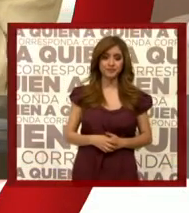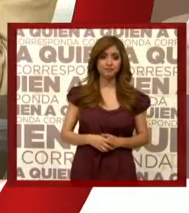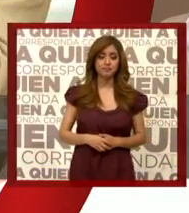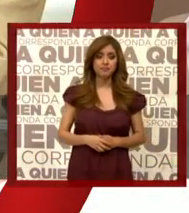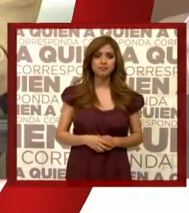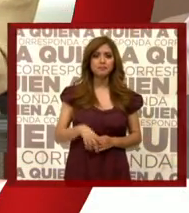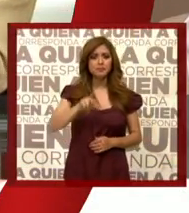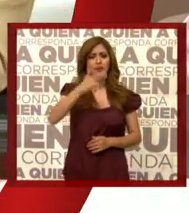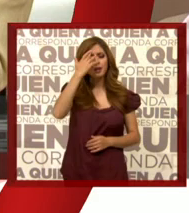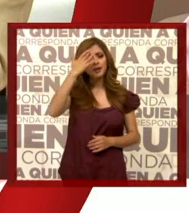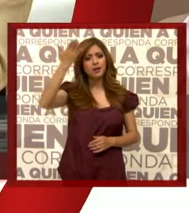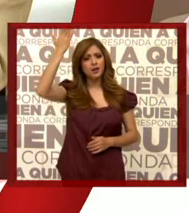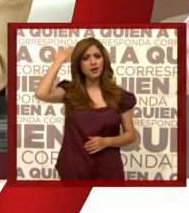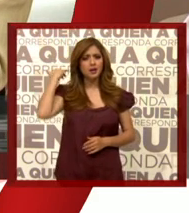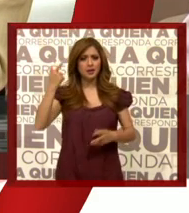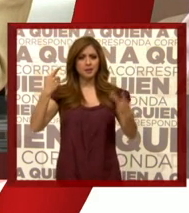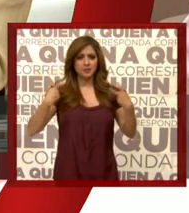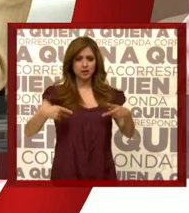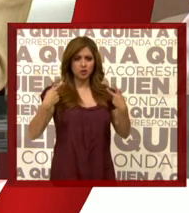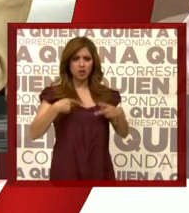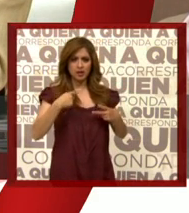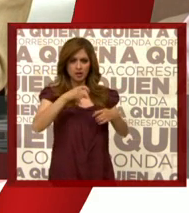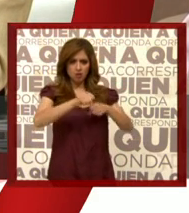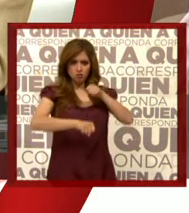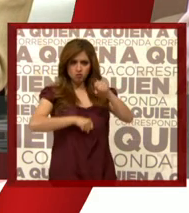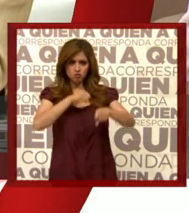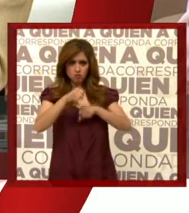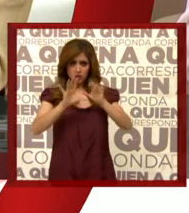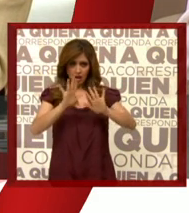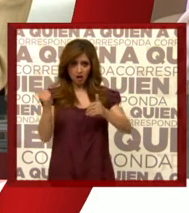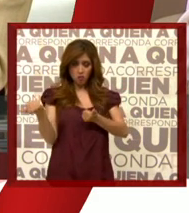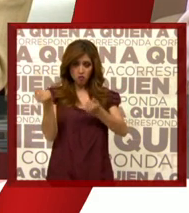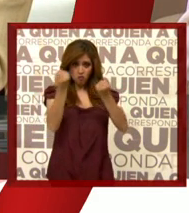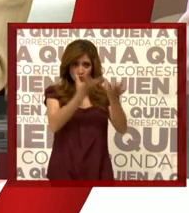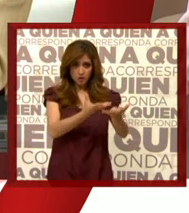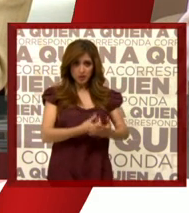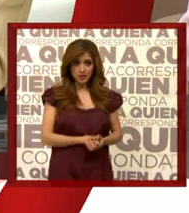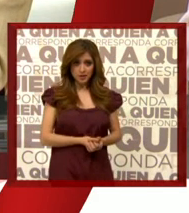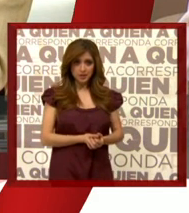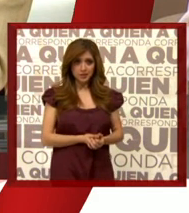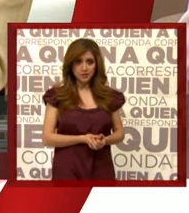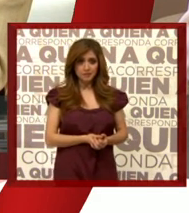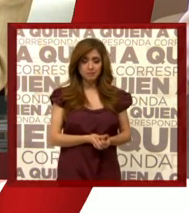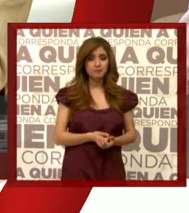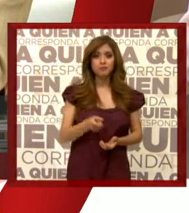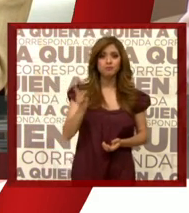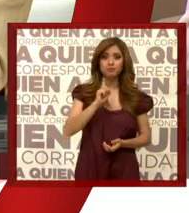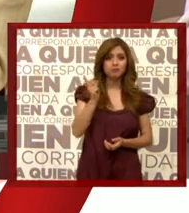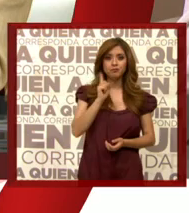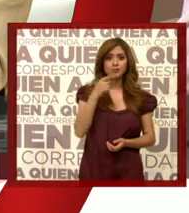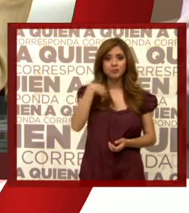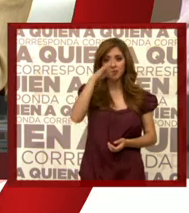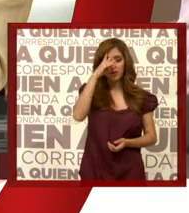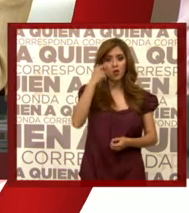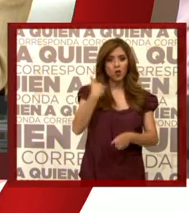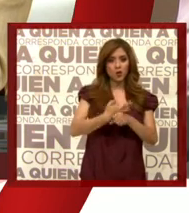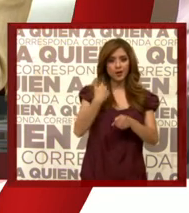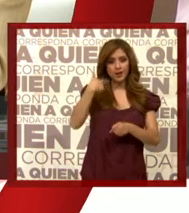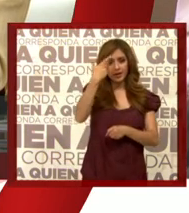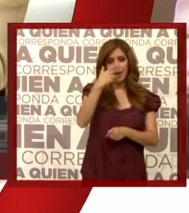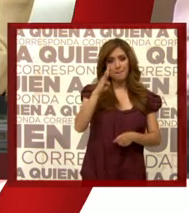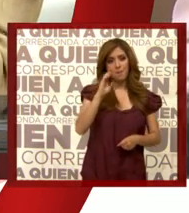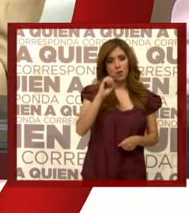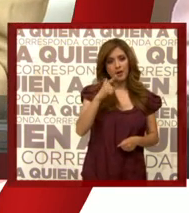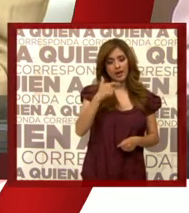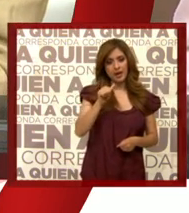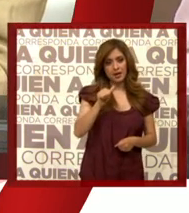mucho tiempo alguien nos regaló un triciclo, ¿no? Así es. ¿Ya lo entregamos? Parece que no. Vamos a checar ahorita en bodega. A ver si de